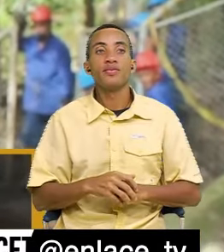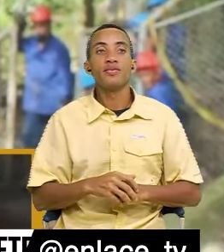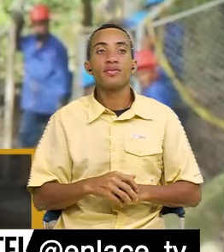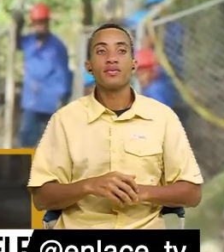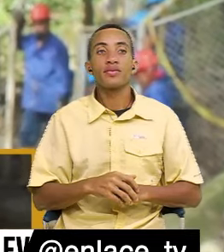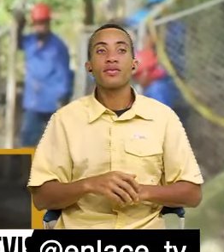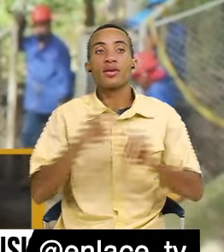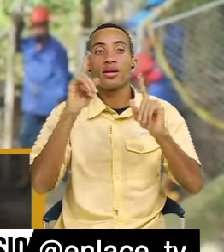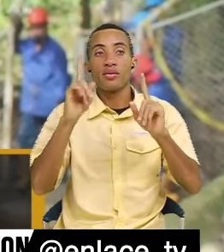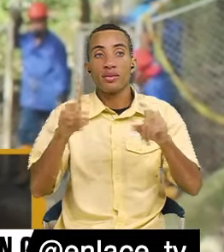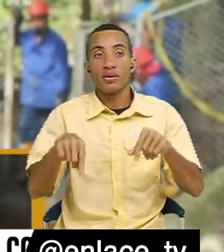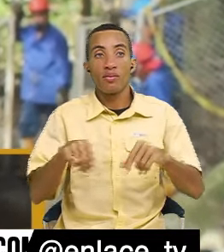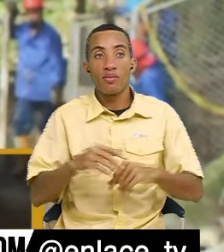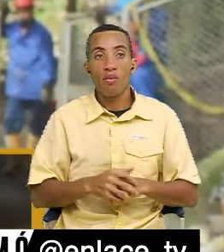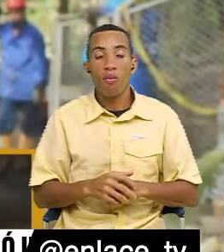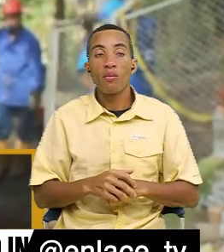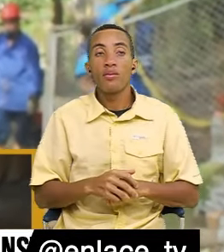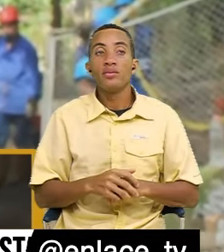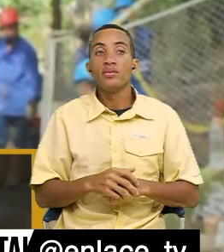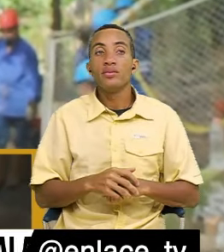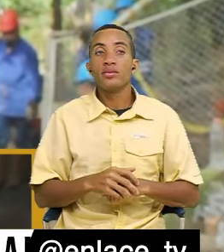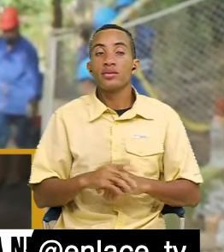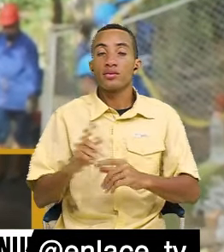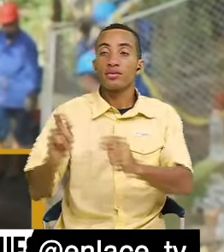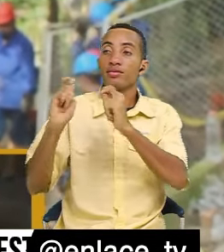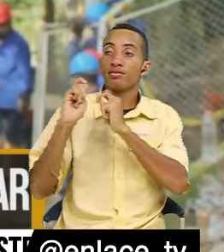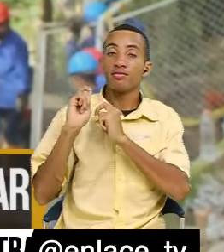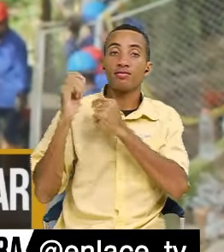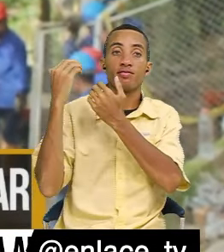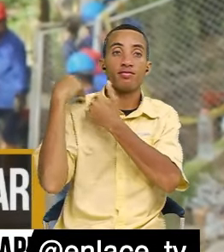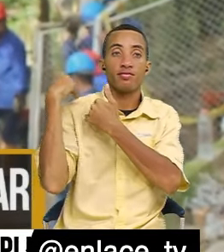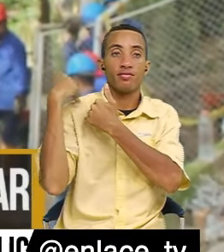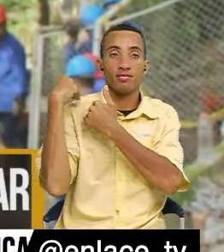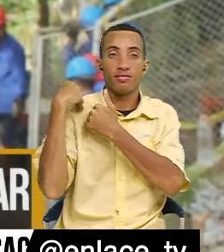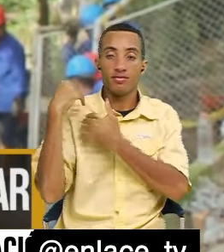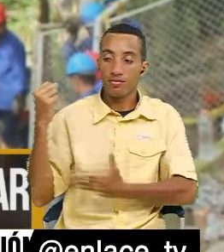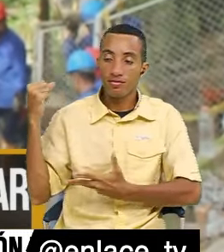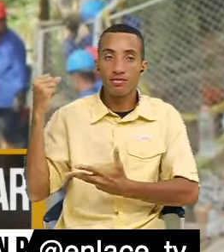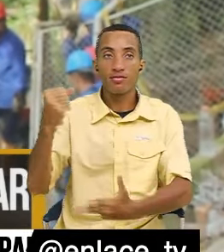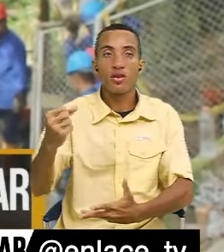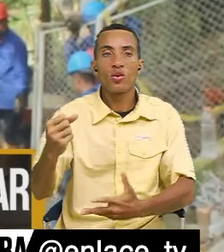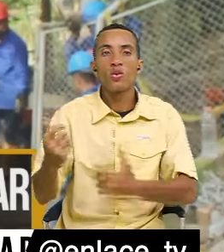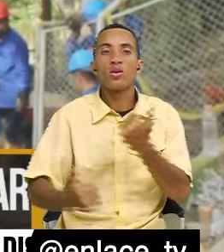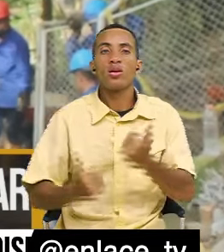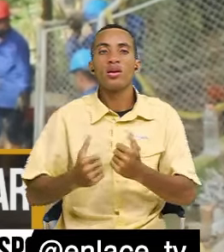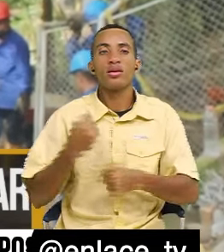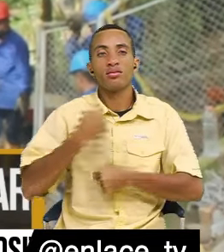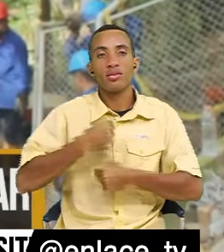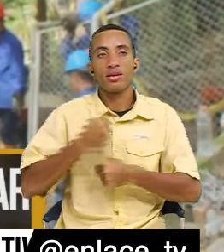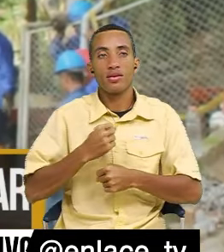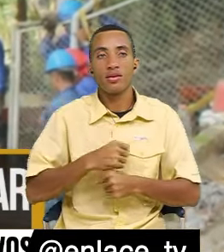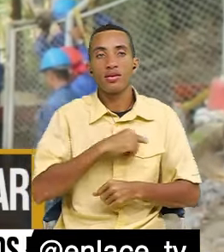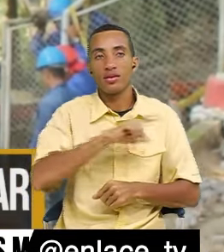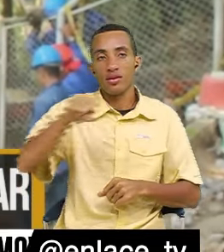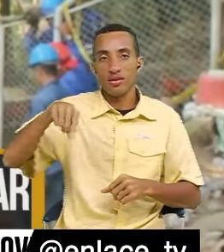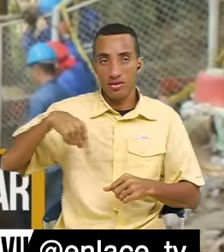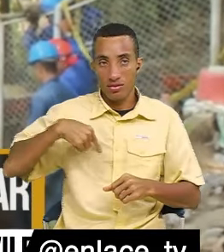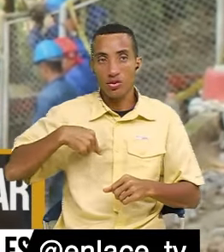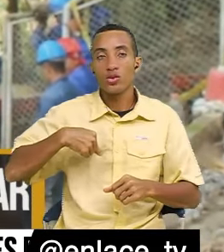de alcantarillado, pues la función que vamos a hacer sobre esta inversión es prácticamente somos los que vamos a ser